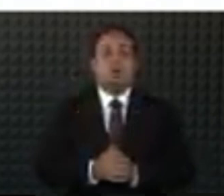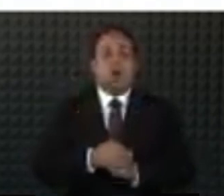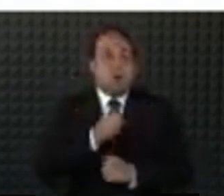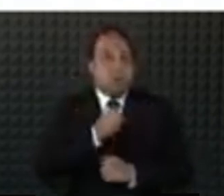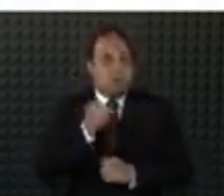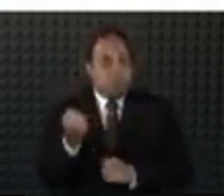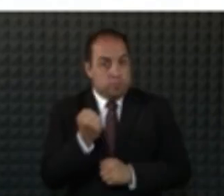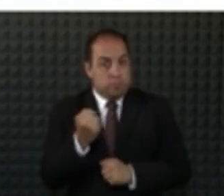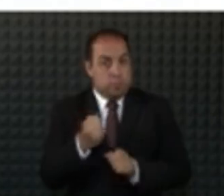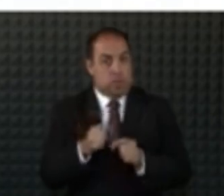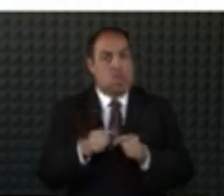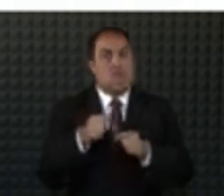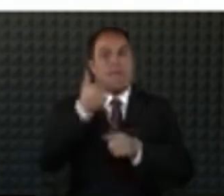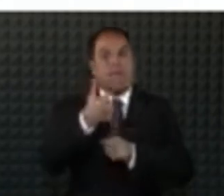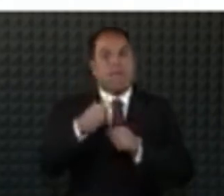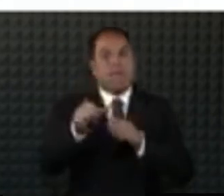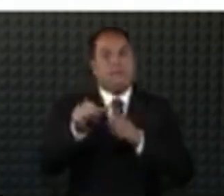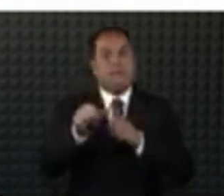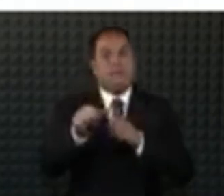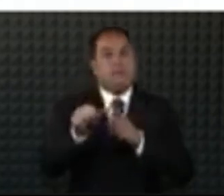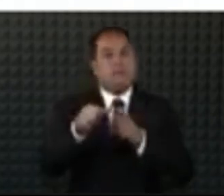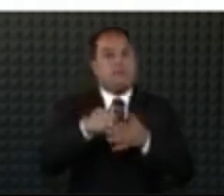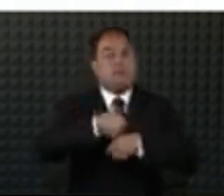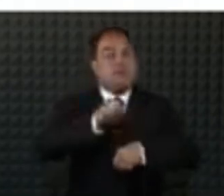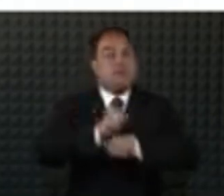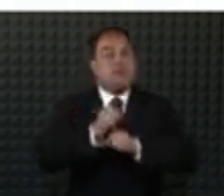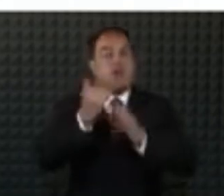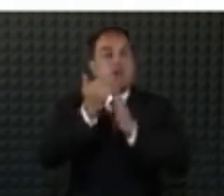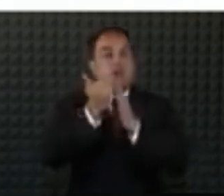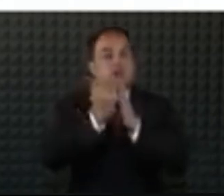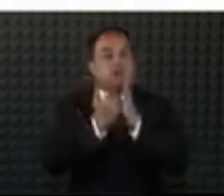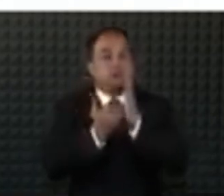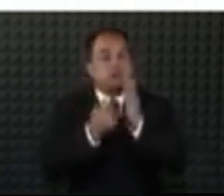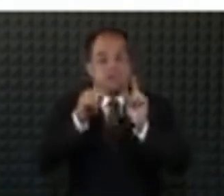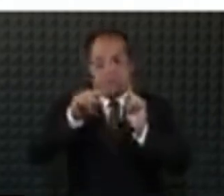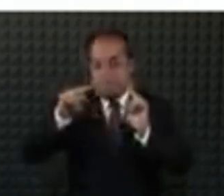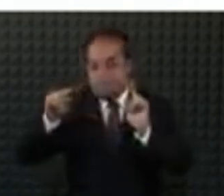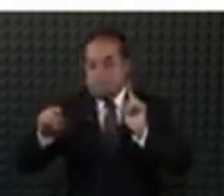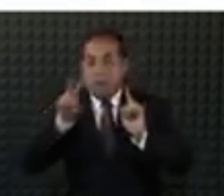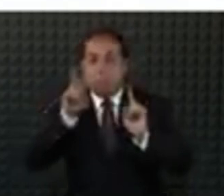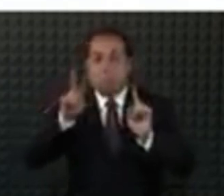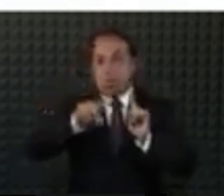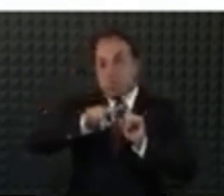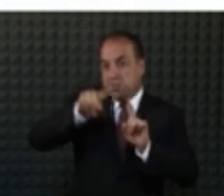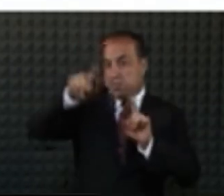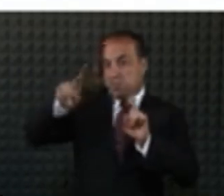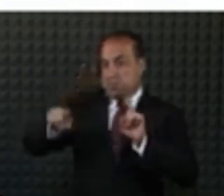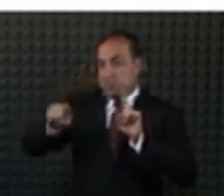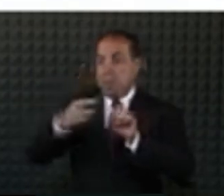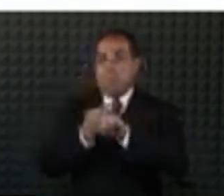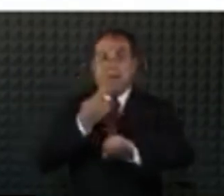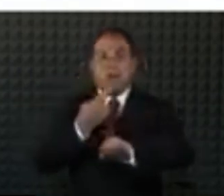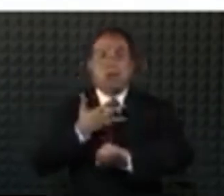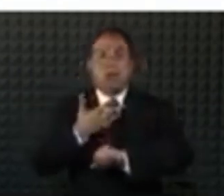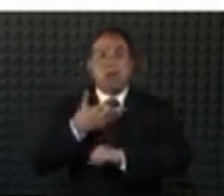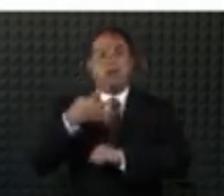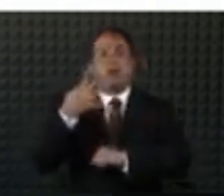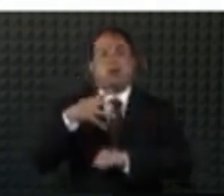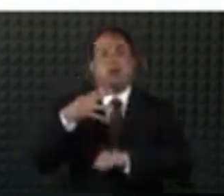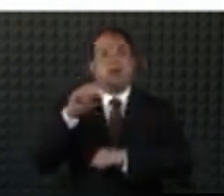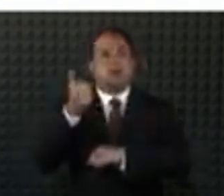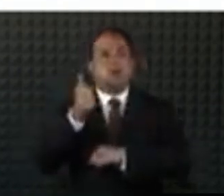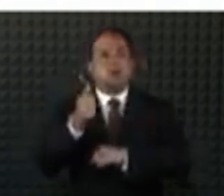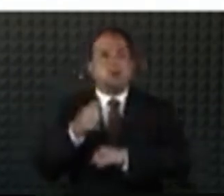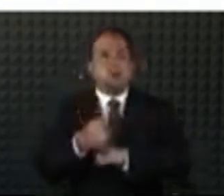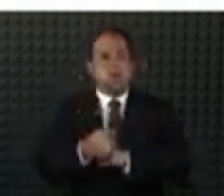6 semanas a la baja continua en la ciudad, como se puede apreciar en la curva, y nuestro máximo que llegó el día 14 de agosto, que fue